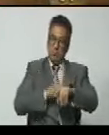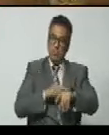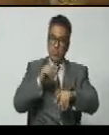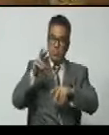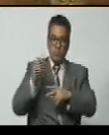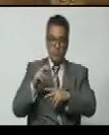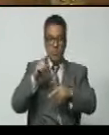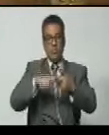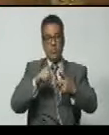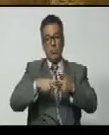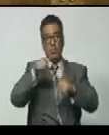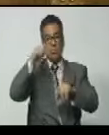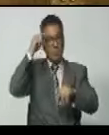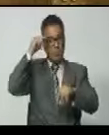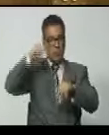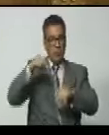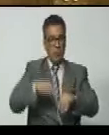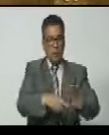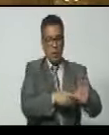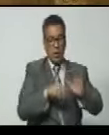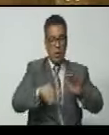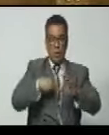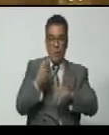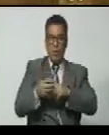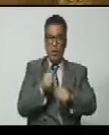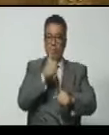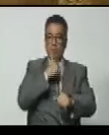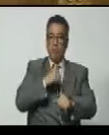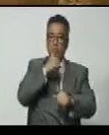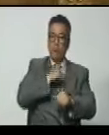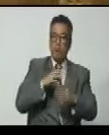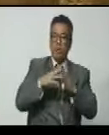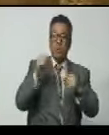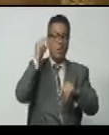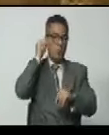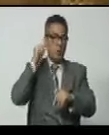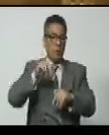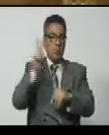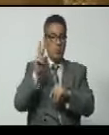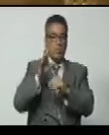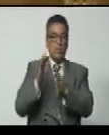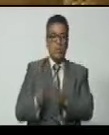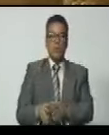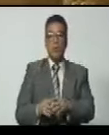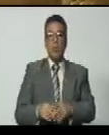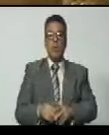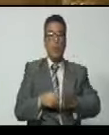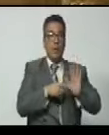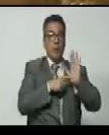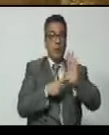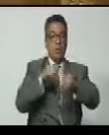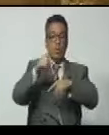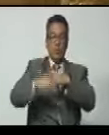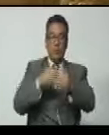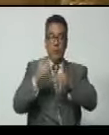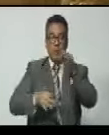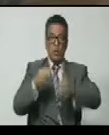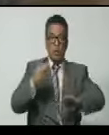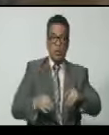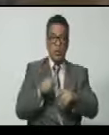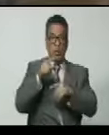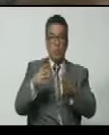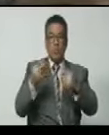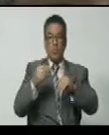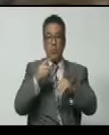y atemporal que hoy encarna la capacidad de resistencia de todas las mujeres venezolanas, simbolizando las causas justas de